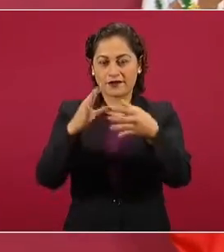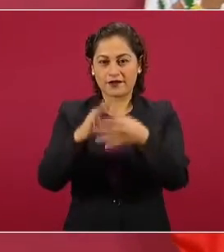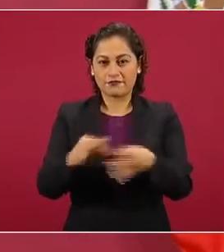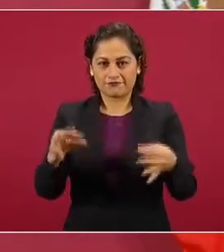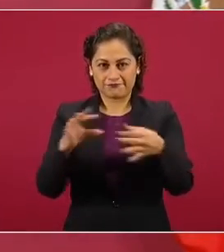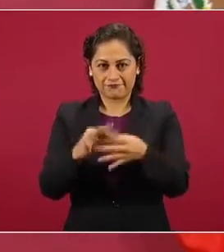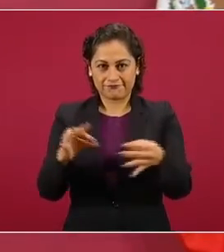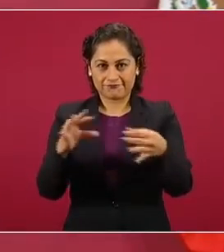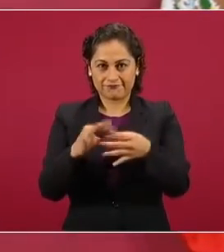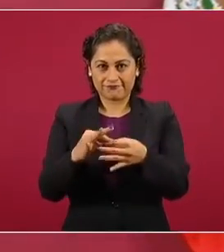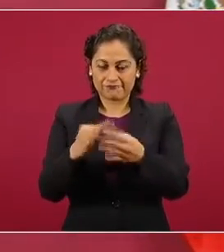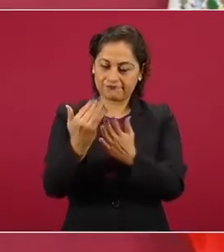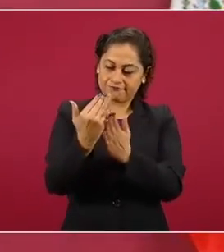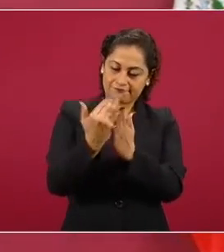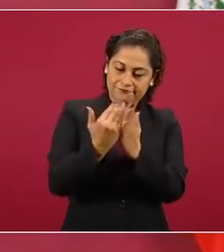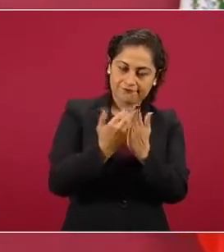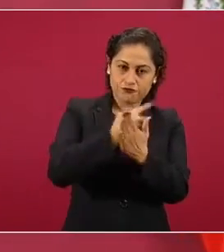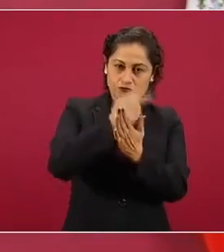de